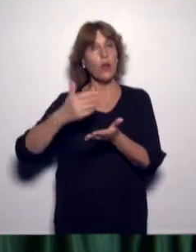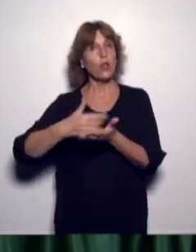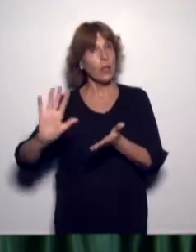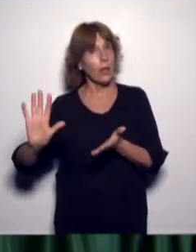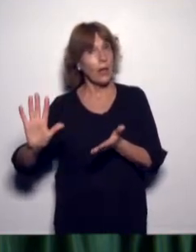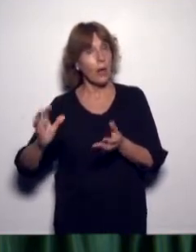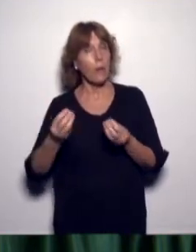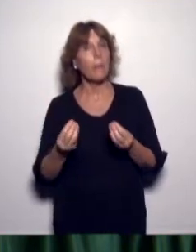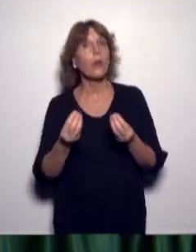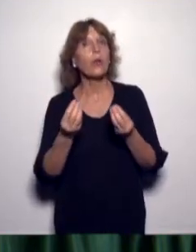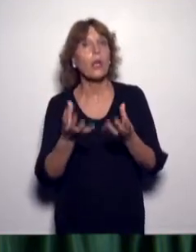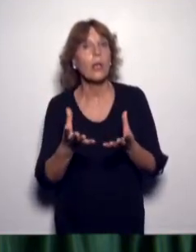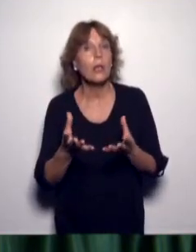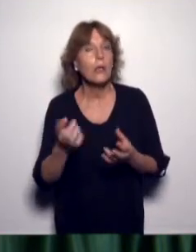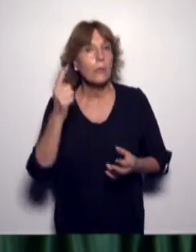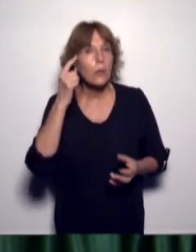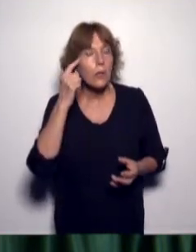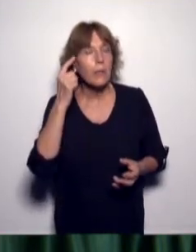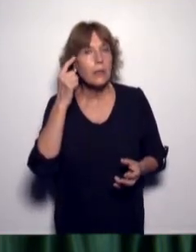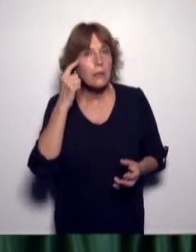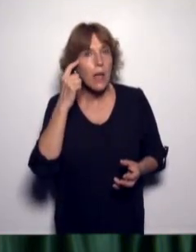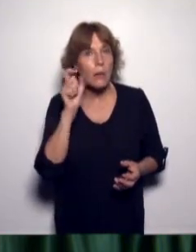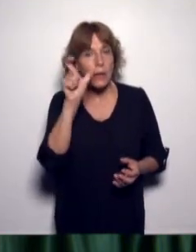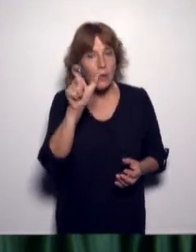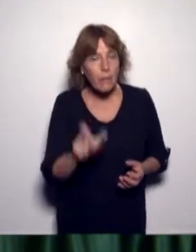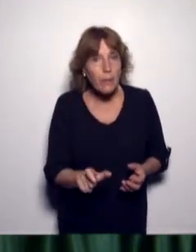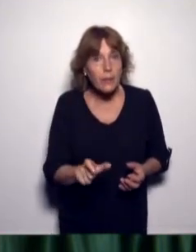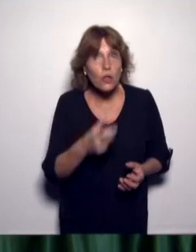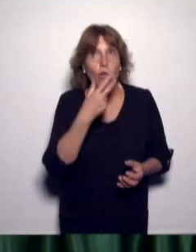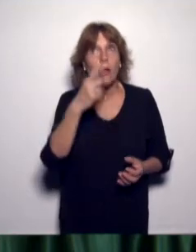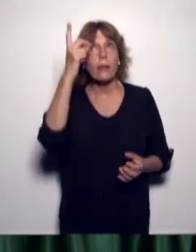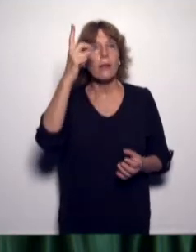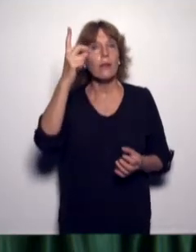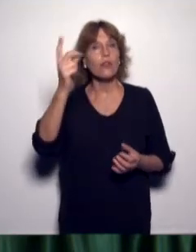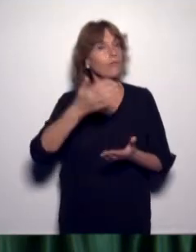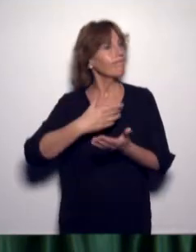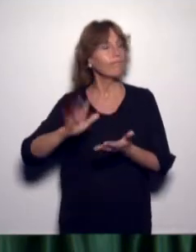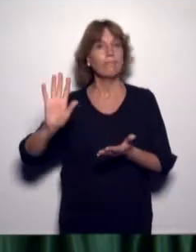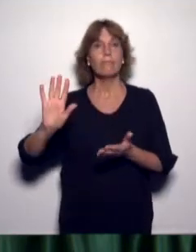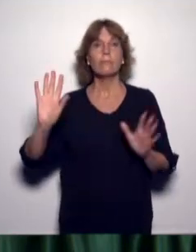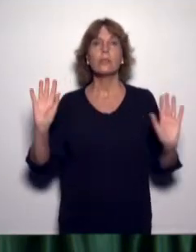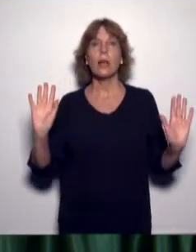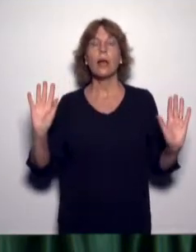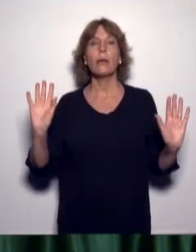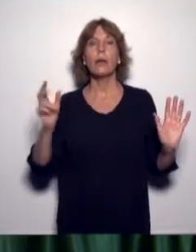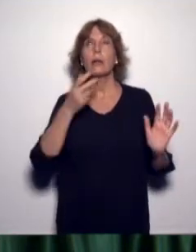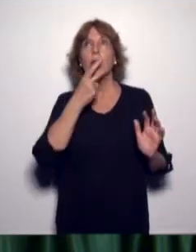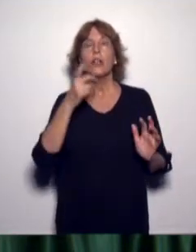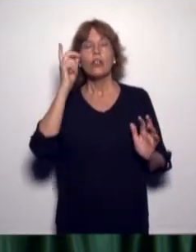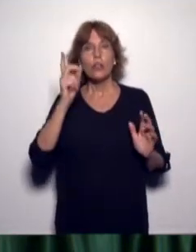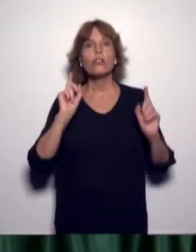se creía que también eran personas rechazadas por Dios. ¿Se acuerdan también que en